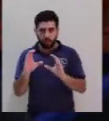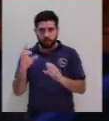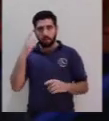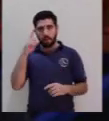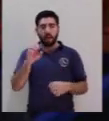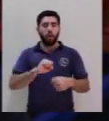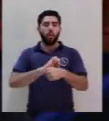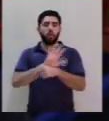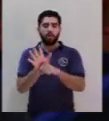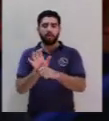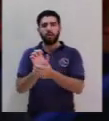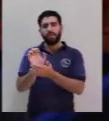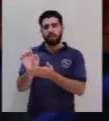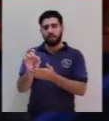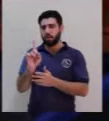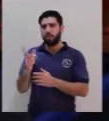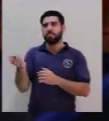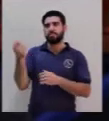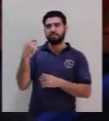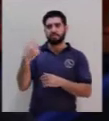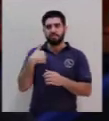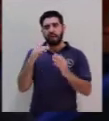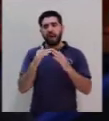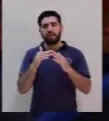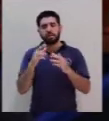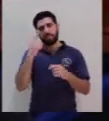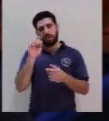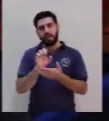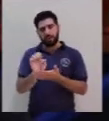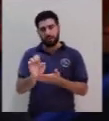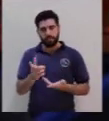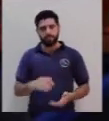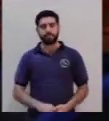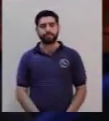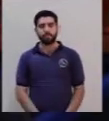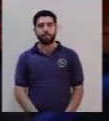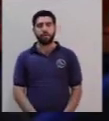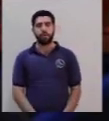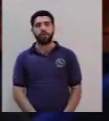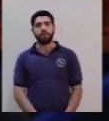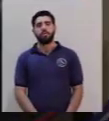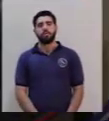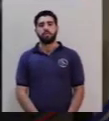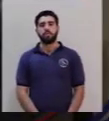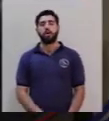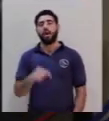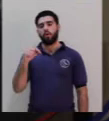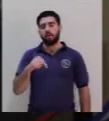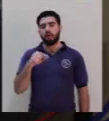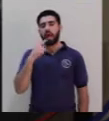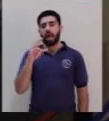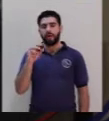cuidándonos para que el coronavirus no llegue a nuestros hogares, asimismo protegiéndonos para evitar el contagio de estos.